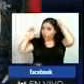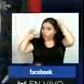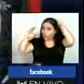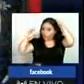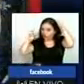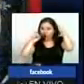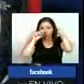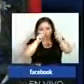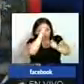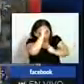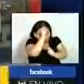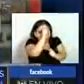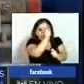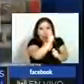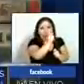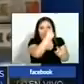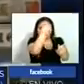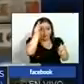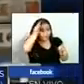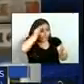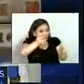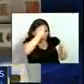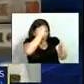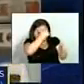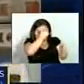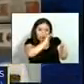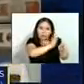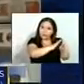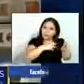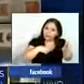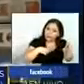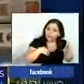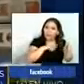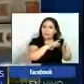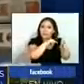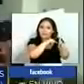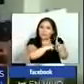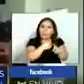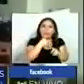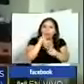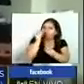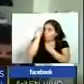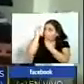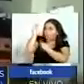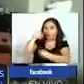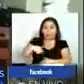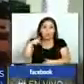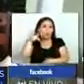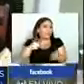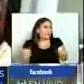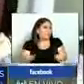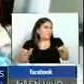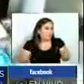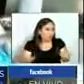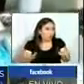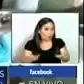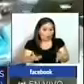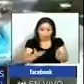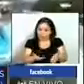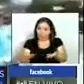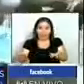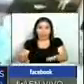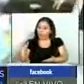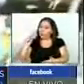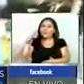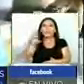salesiano Dedicar parte de su vida De su tiempo al reino de Dios Estamos preparando la ayuda que gracias